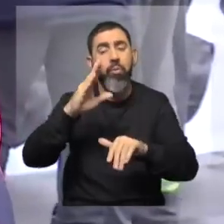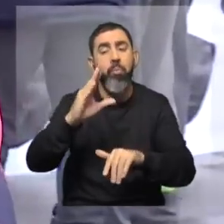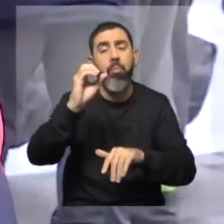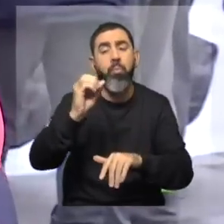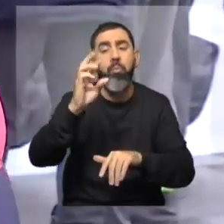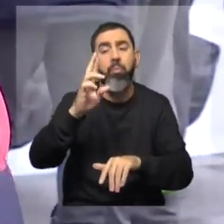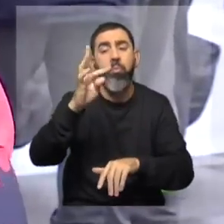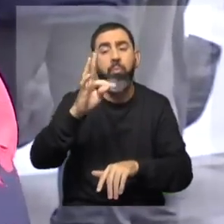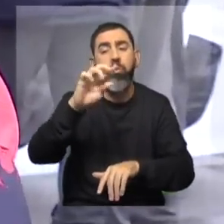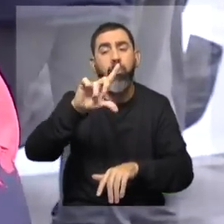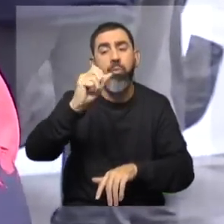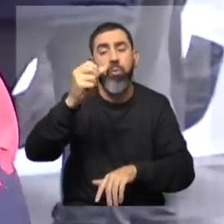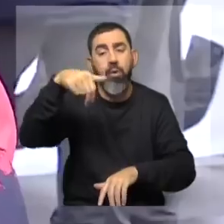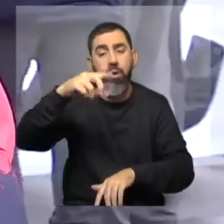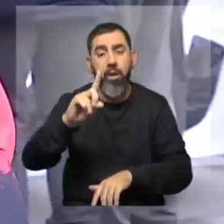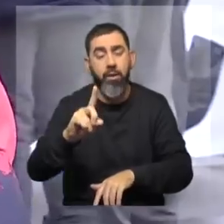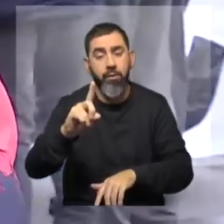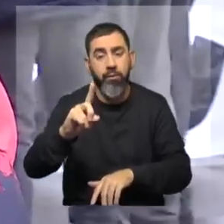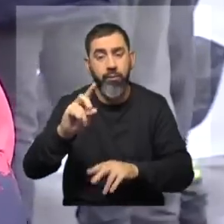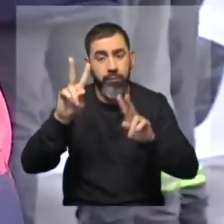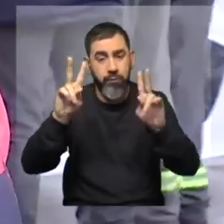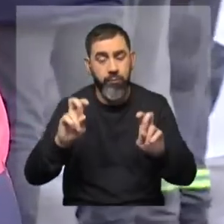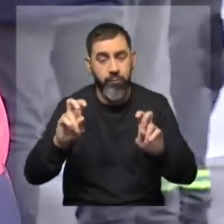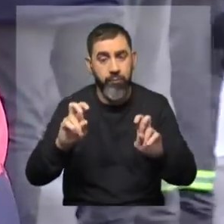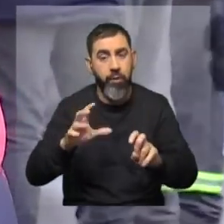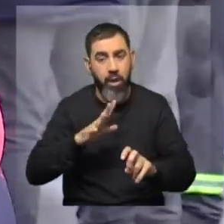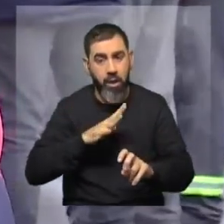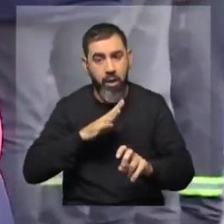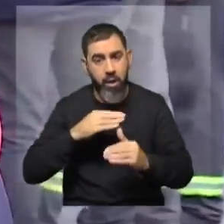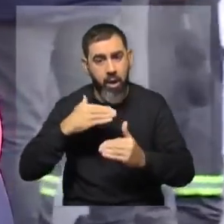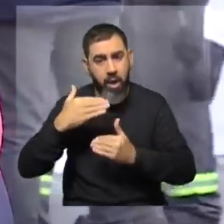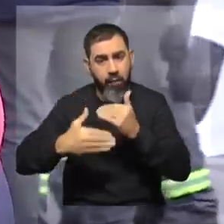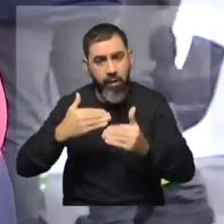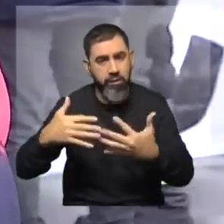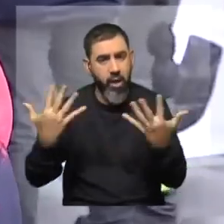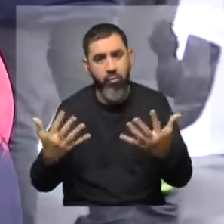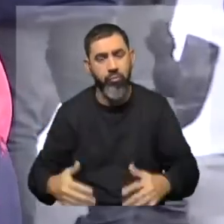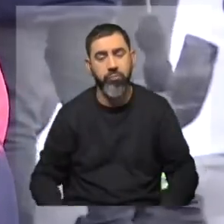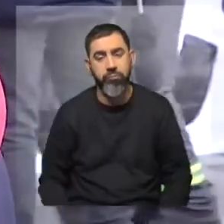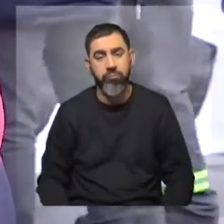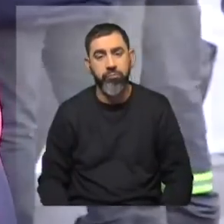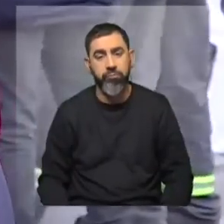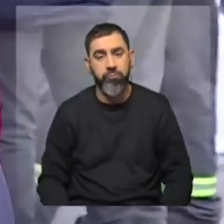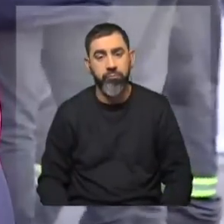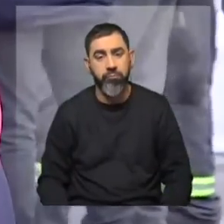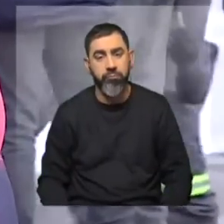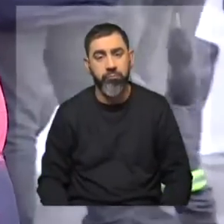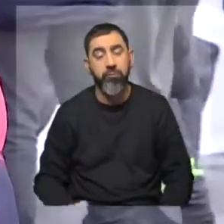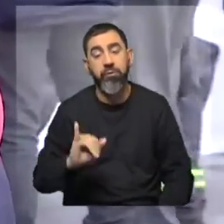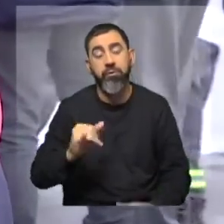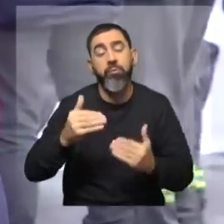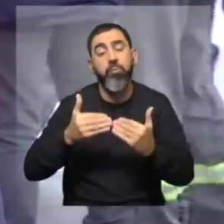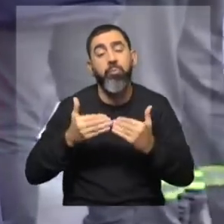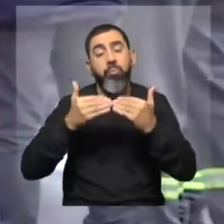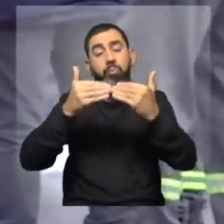la asociación sobre el sector cementero hubo algún avance sobre esto no lo que sí hubo como sabrán una